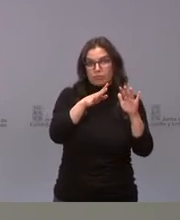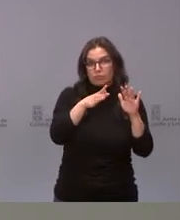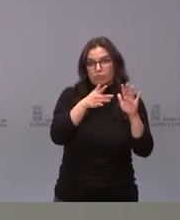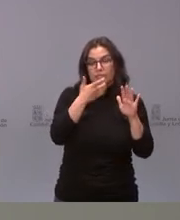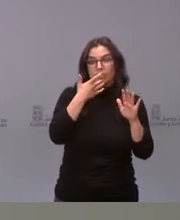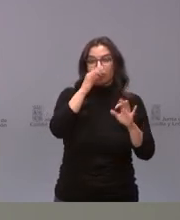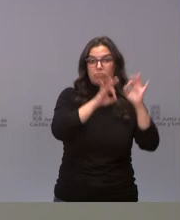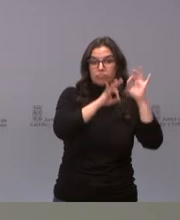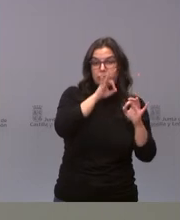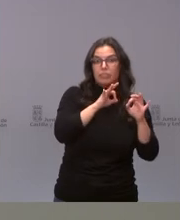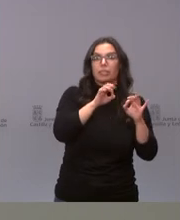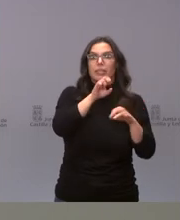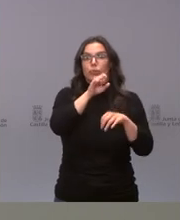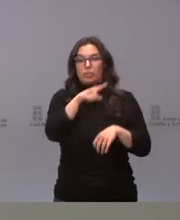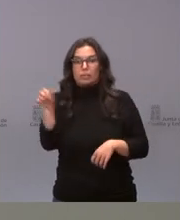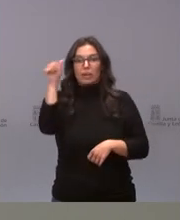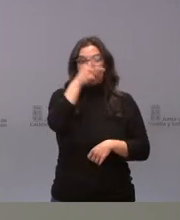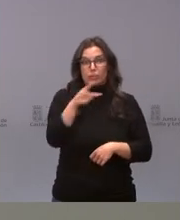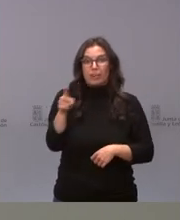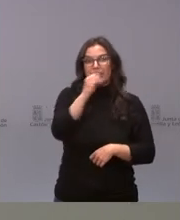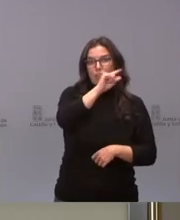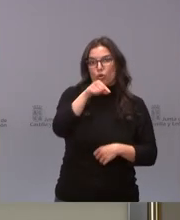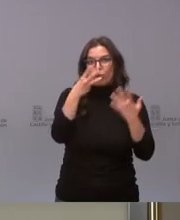incidencia a 7 días y a 14 de 0,80.